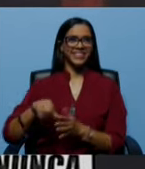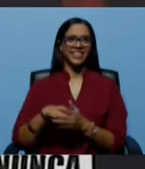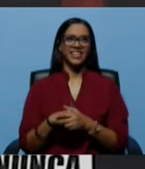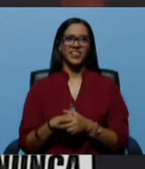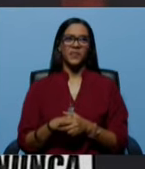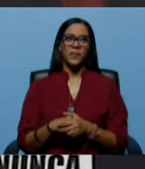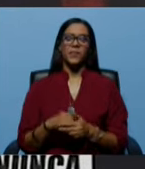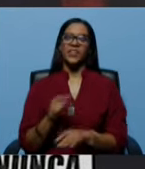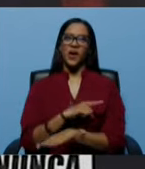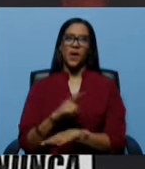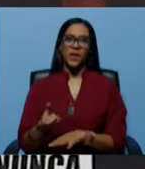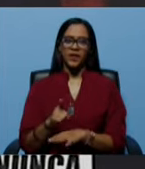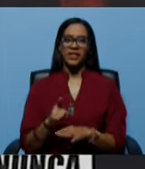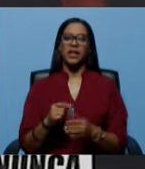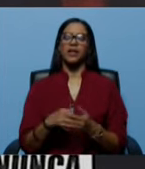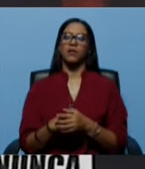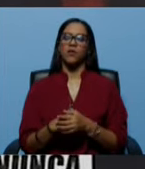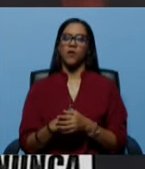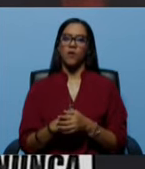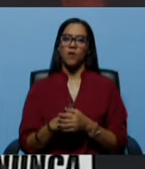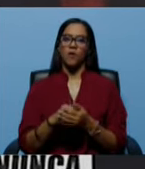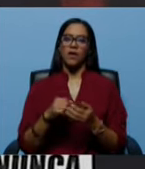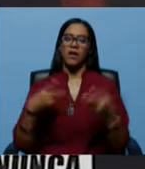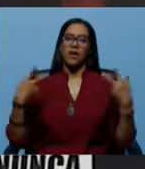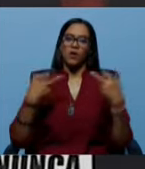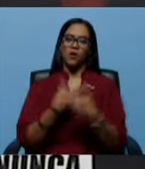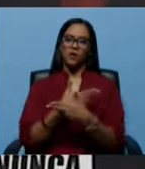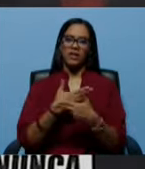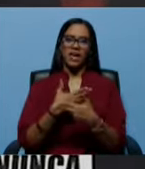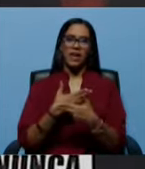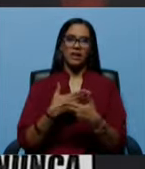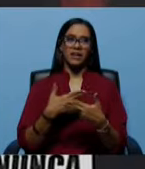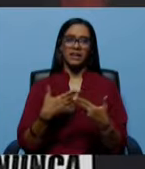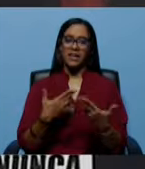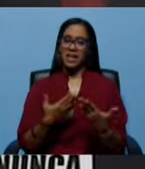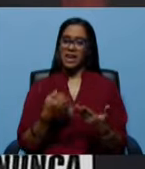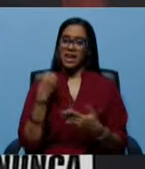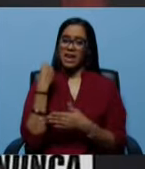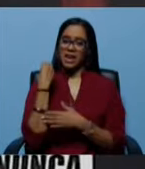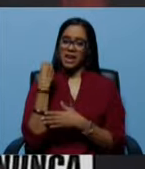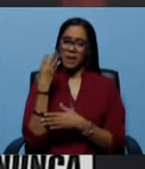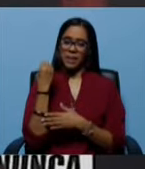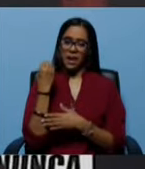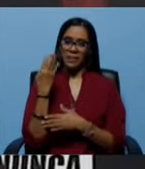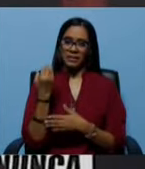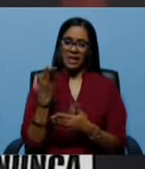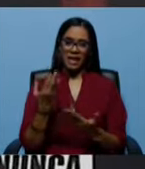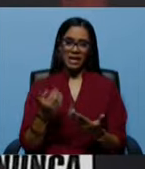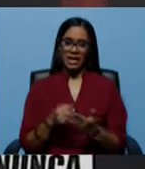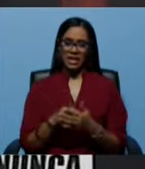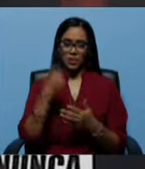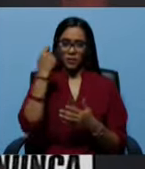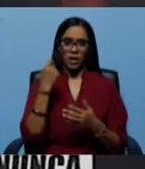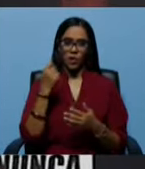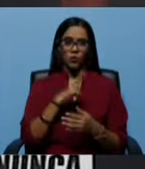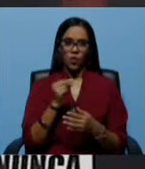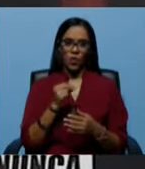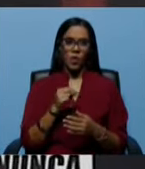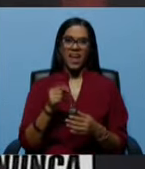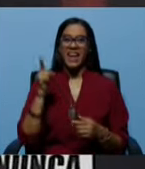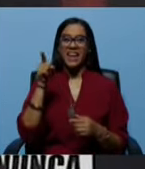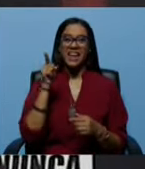Ordenó allanar la inmunidad parlamentaria de diputados. No, no allanaron la inmunidad parlamentaria. No, no, no, no, no, no. Él metió